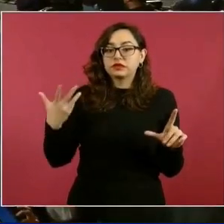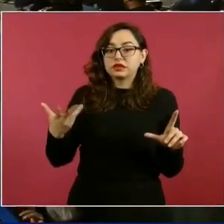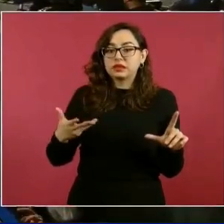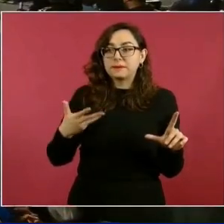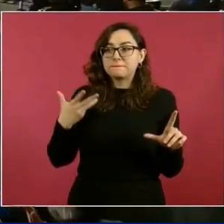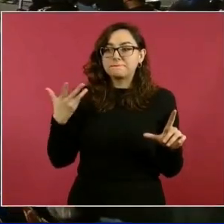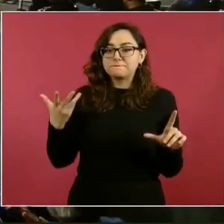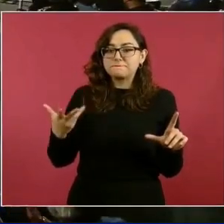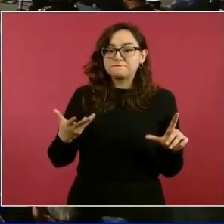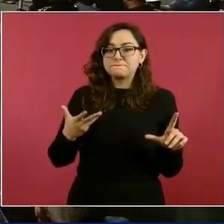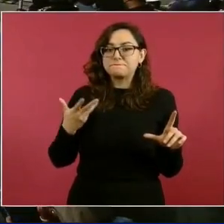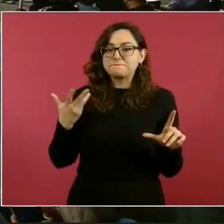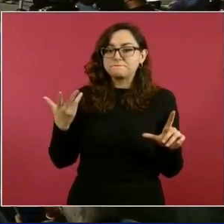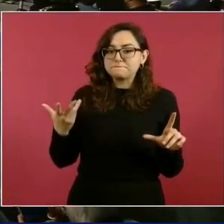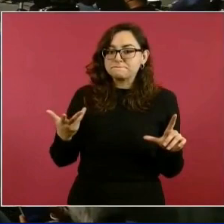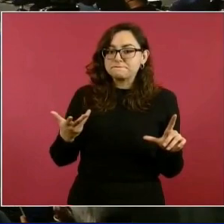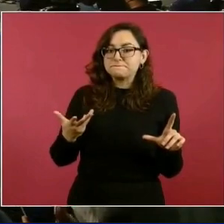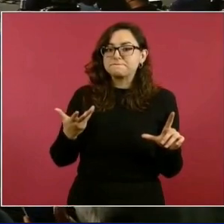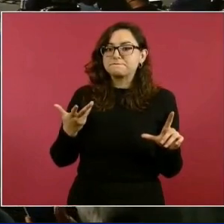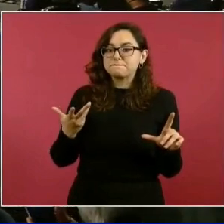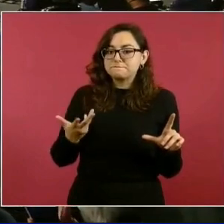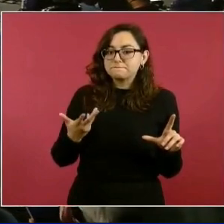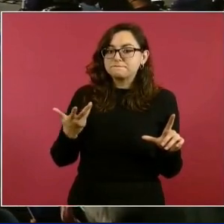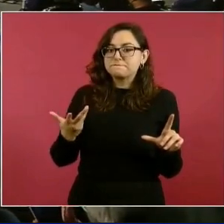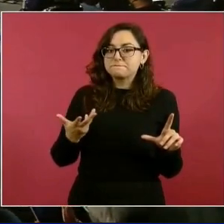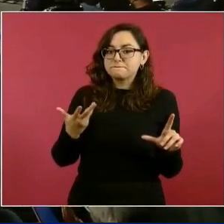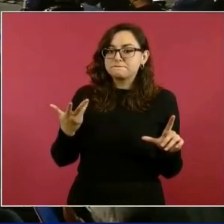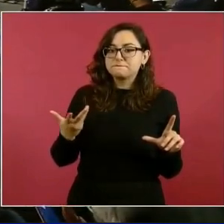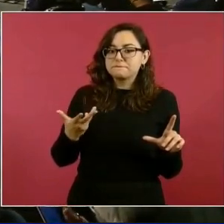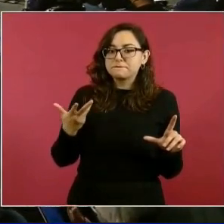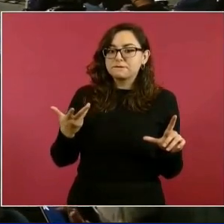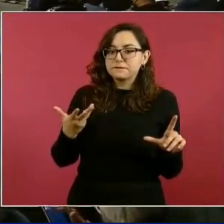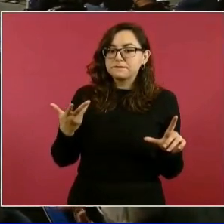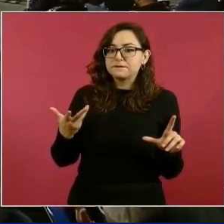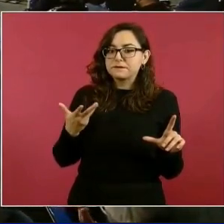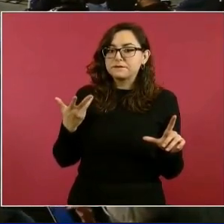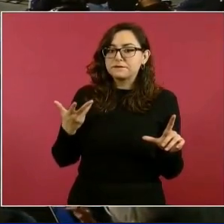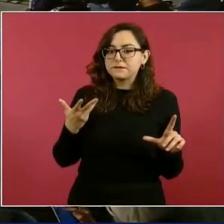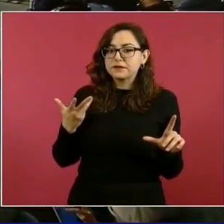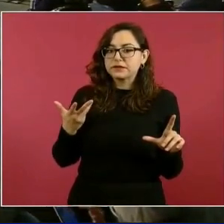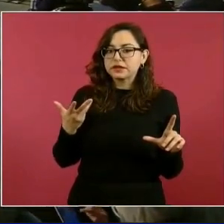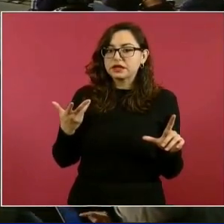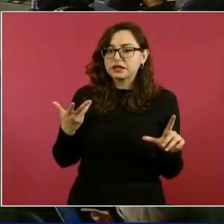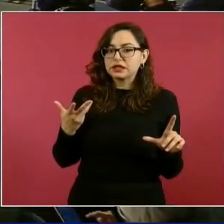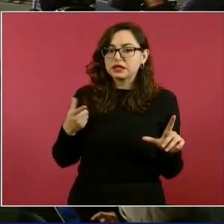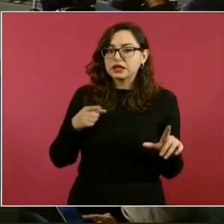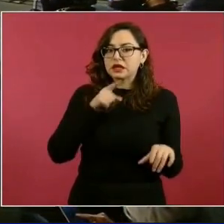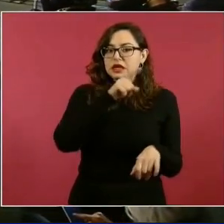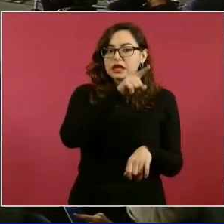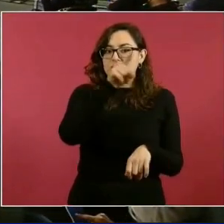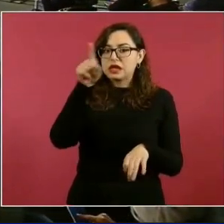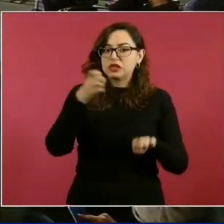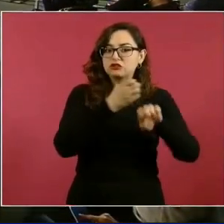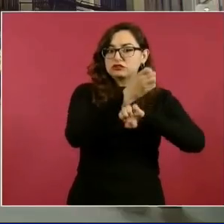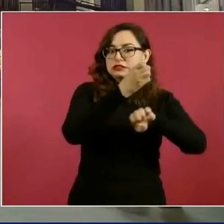de que en los estados donde se prolongan los conflictos